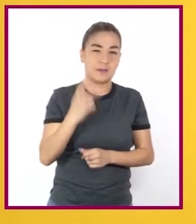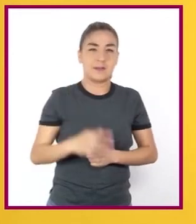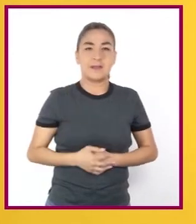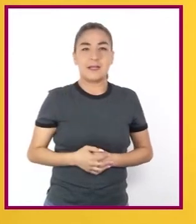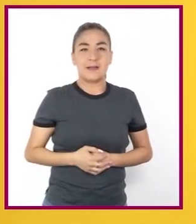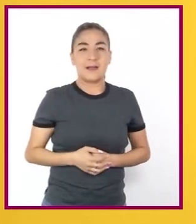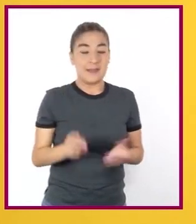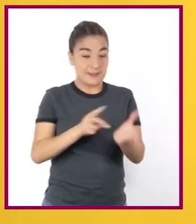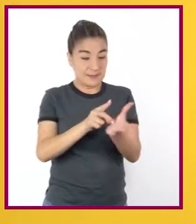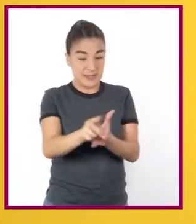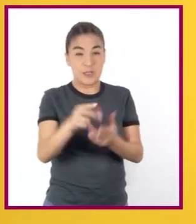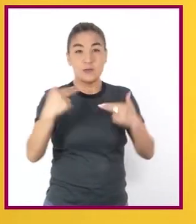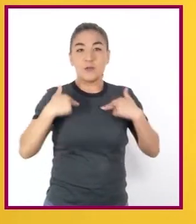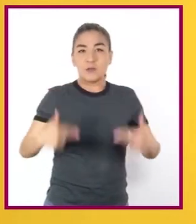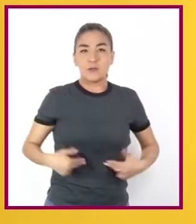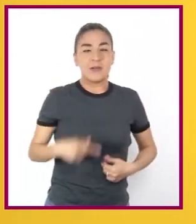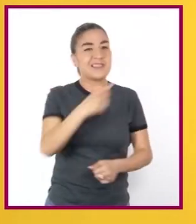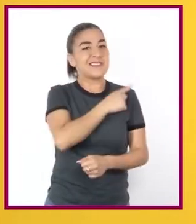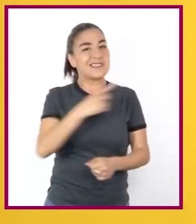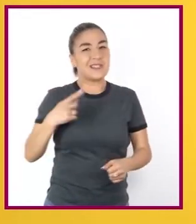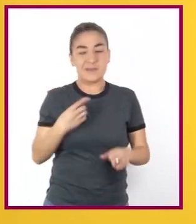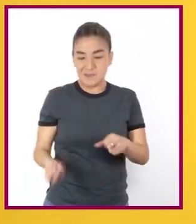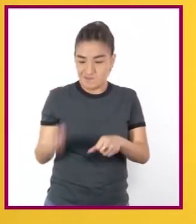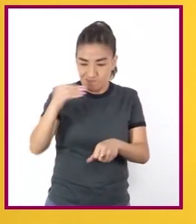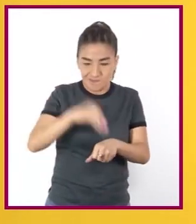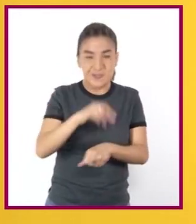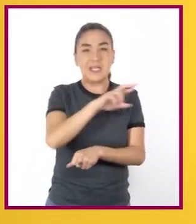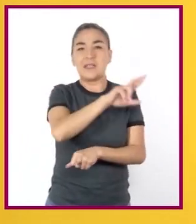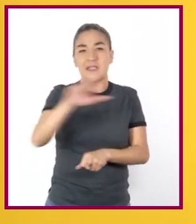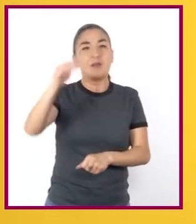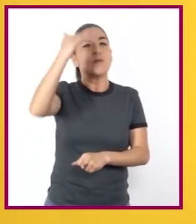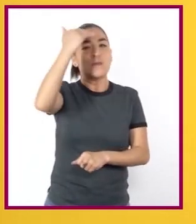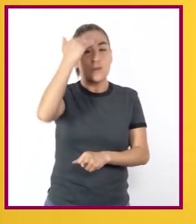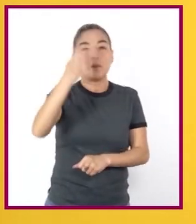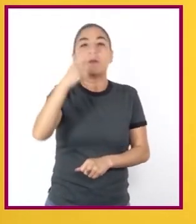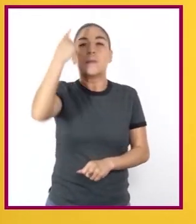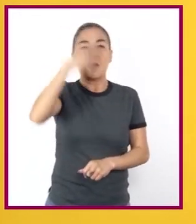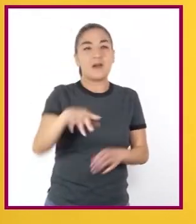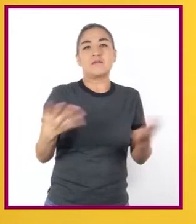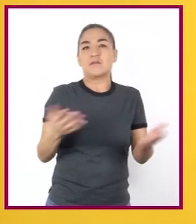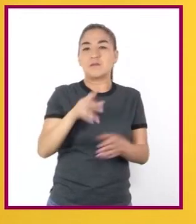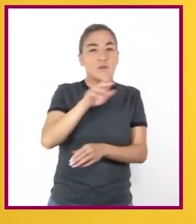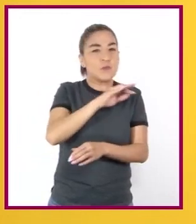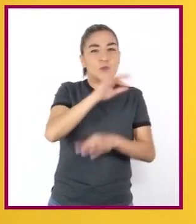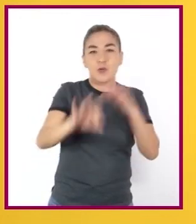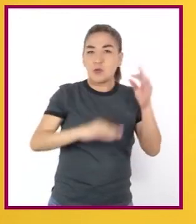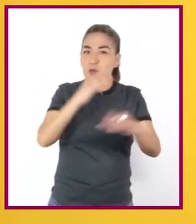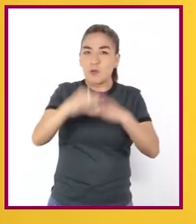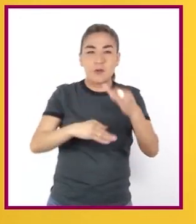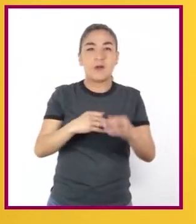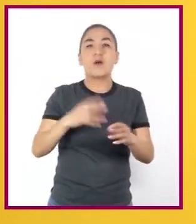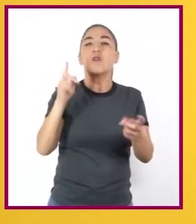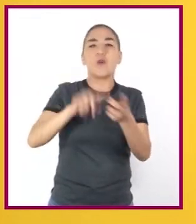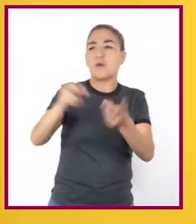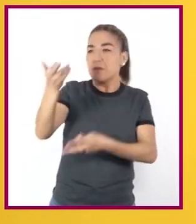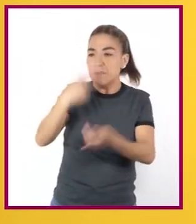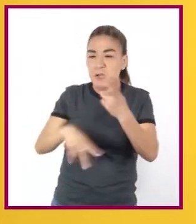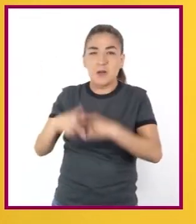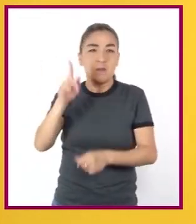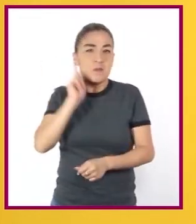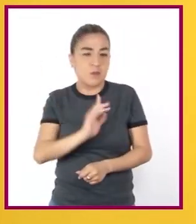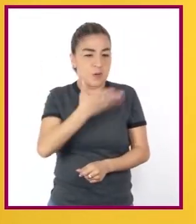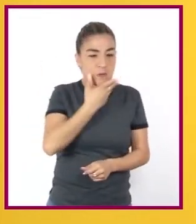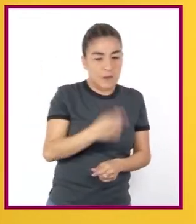Los derechos humanos se deben aplicar y reconocer sin importar la apariencia, procedencia o